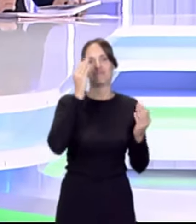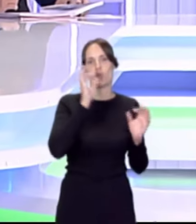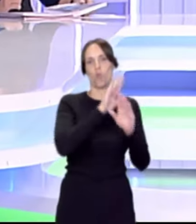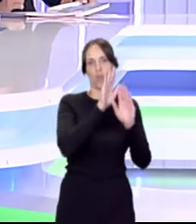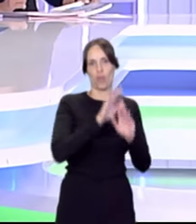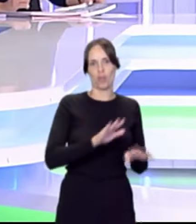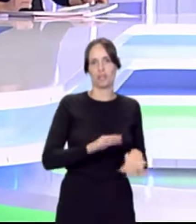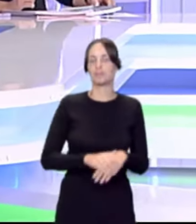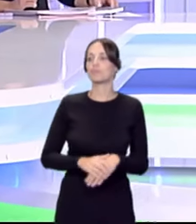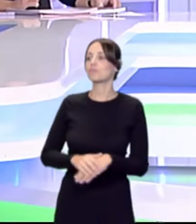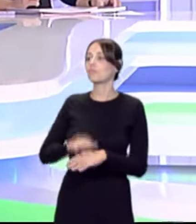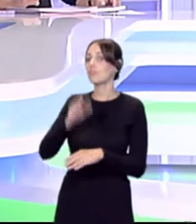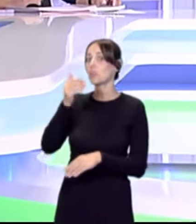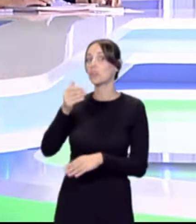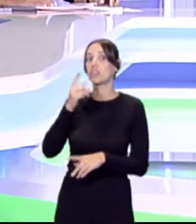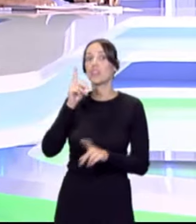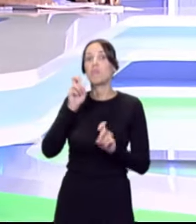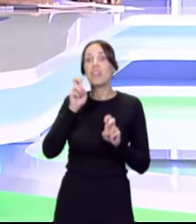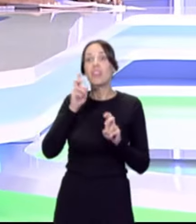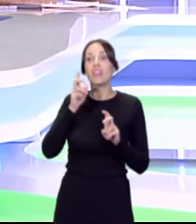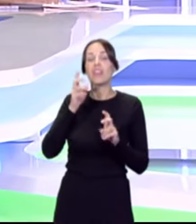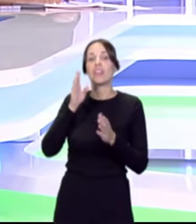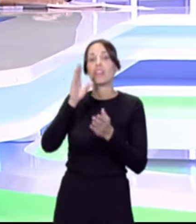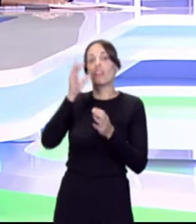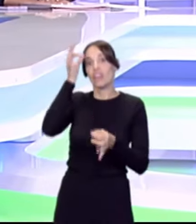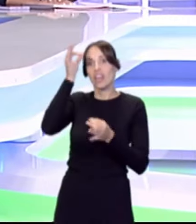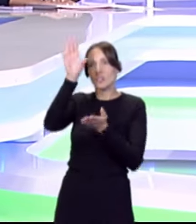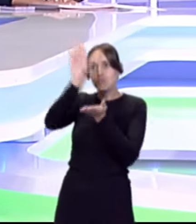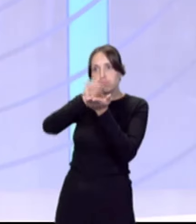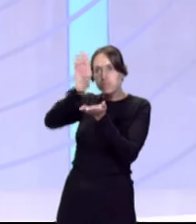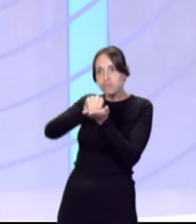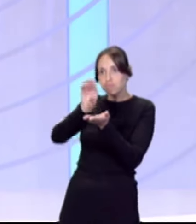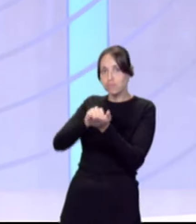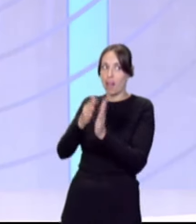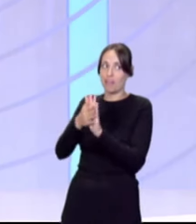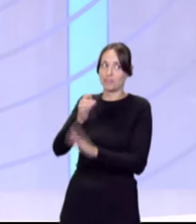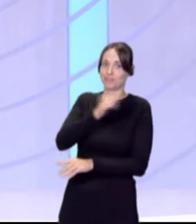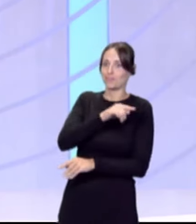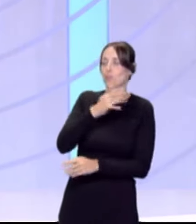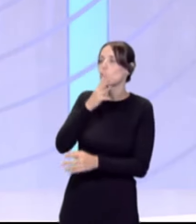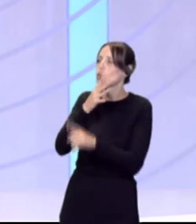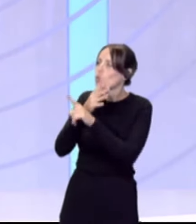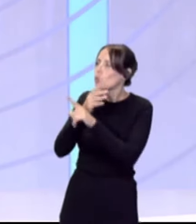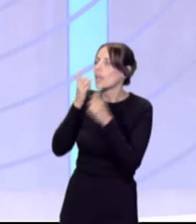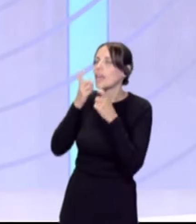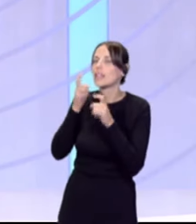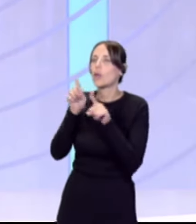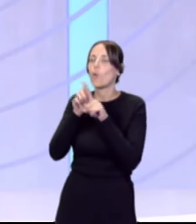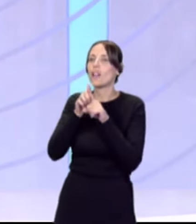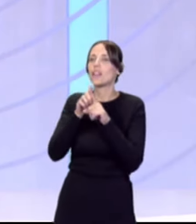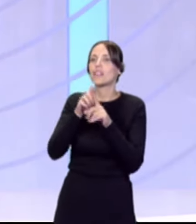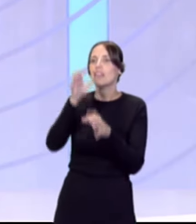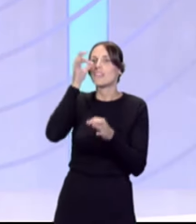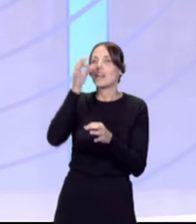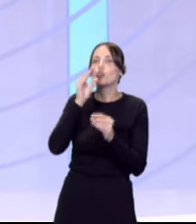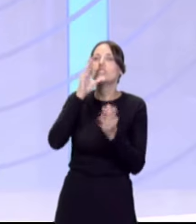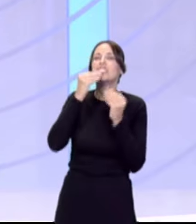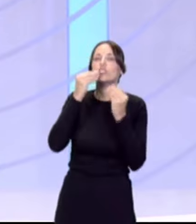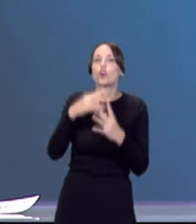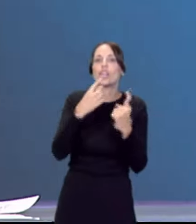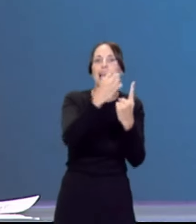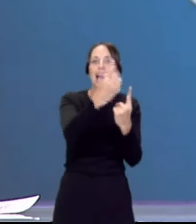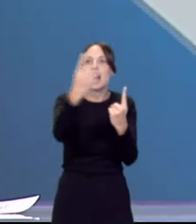de los datos, hablaba María José, Begoña, porque has tratado de conocer las historias personales de cada una de ellas y ahondar, ¿no?, para